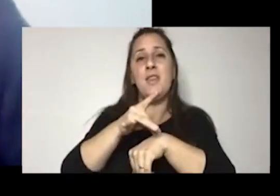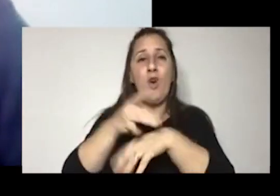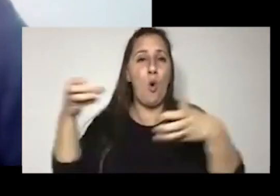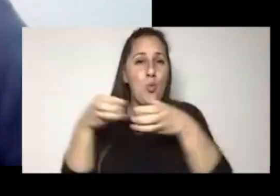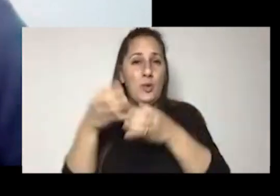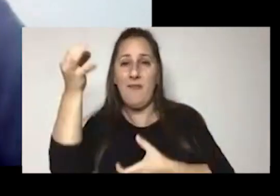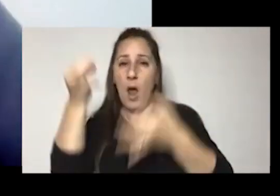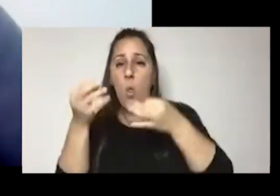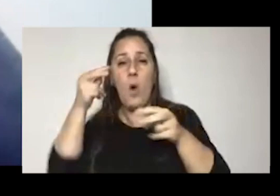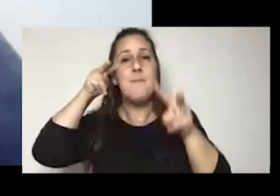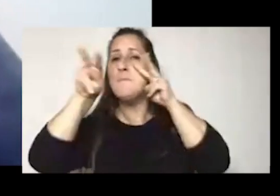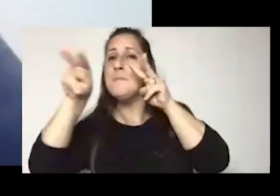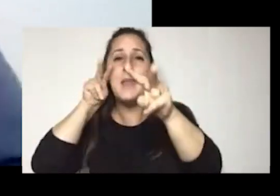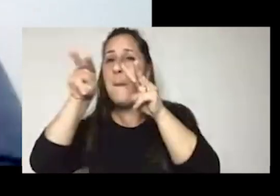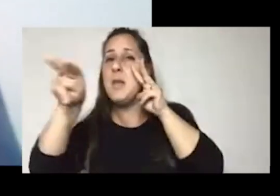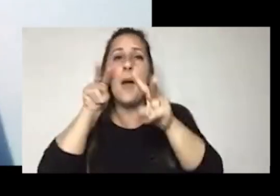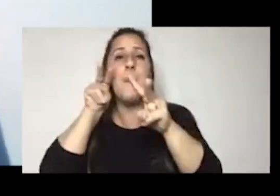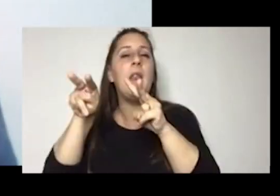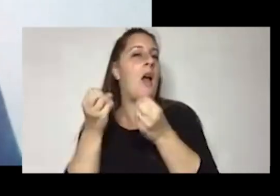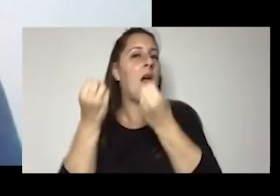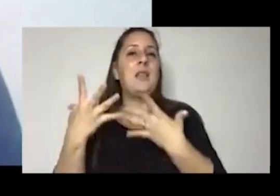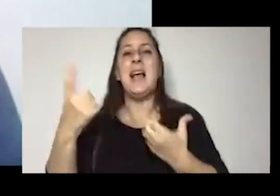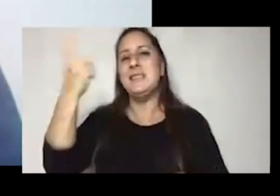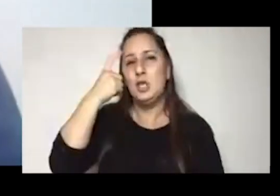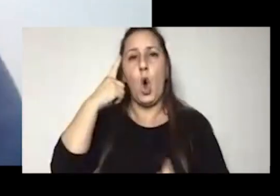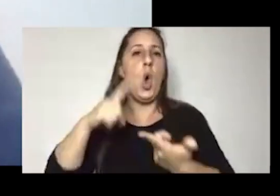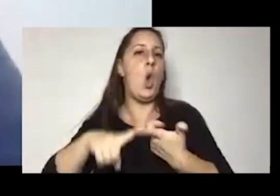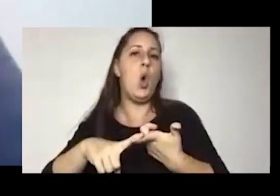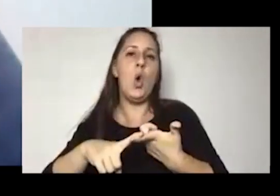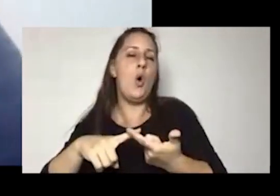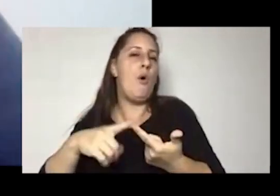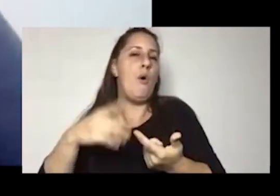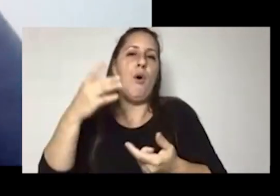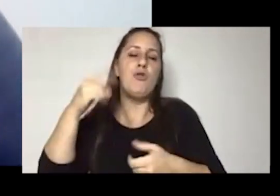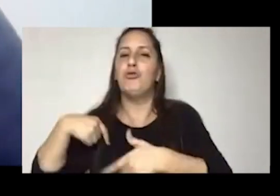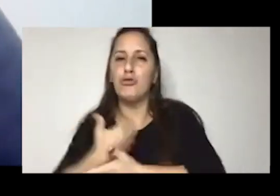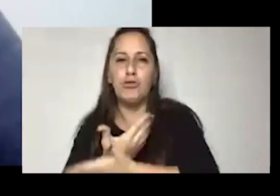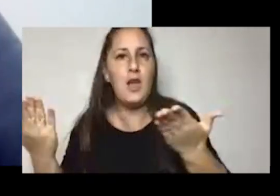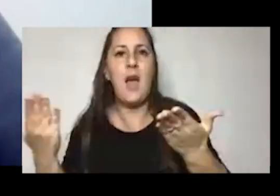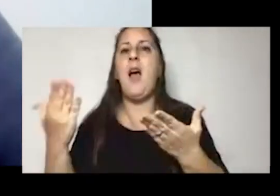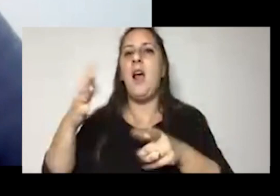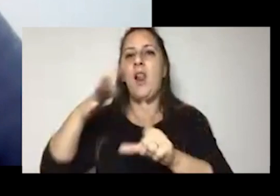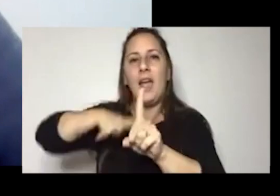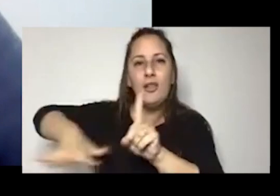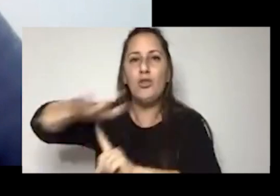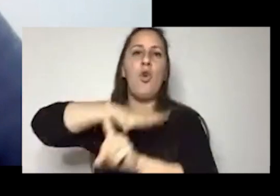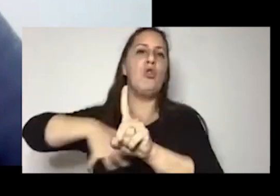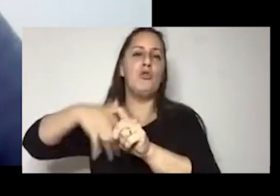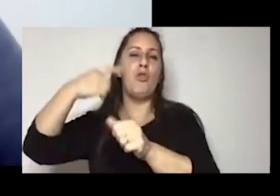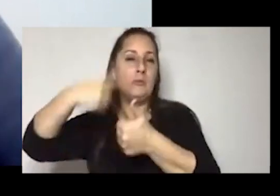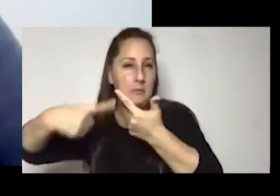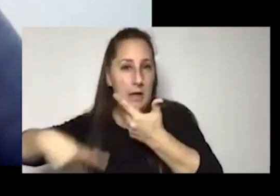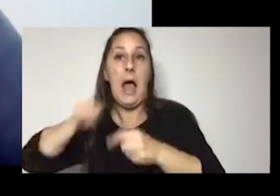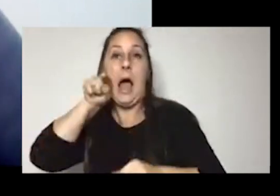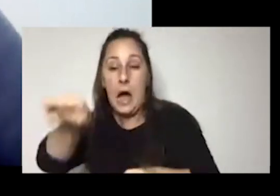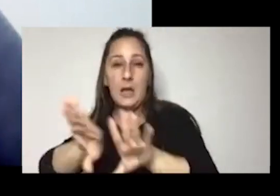la mirada bio, según la mirada psico y según la mirada desde lo social, con su entorno y con sus barreras. Y ahí es donde nos dice que